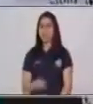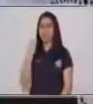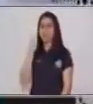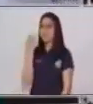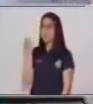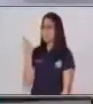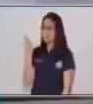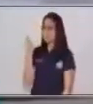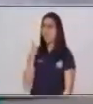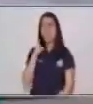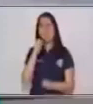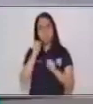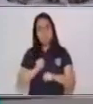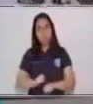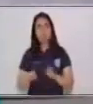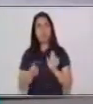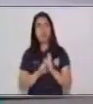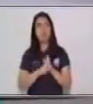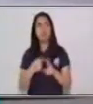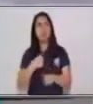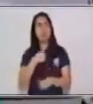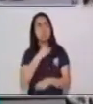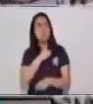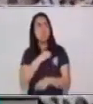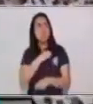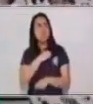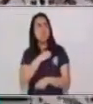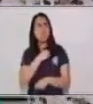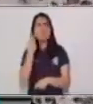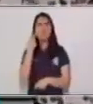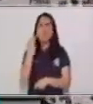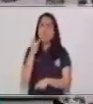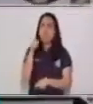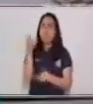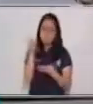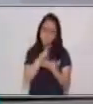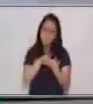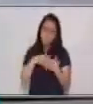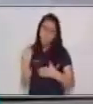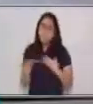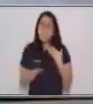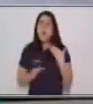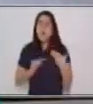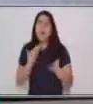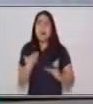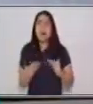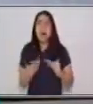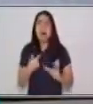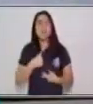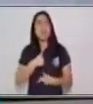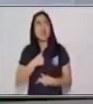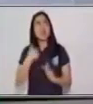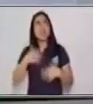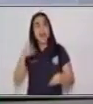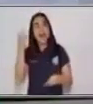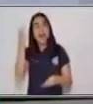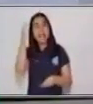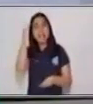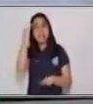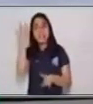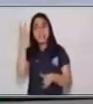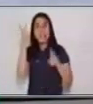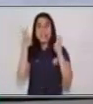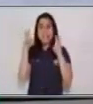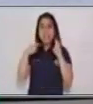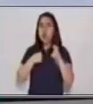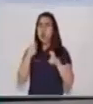verso. Está compuesto de estrofas, está compuesto de rimas y tiene un autor. Si tú eres tu propio autor, colocas tu